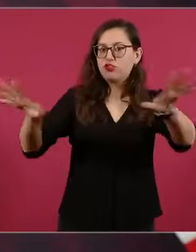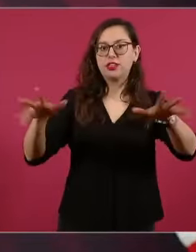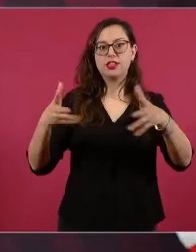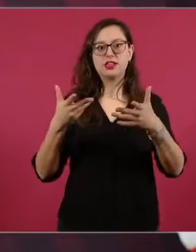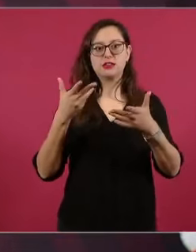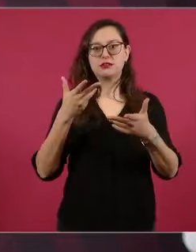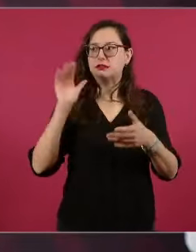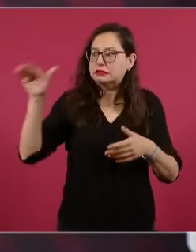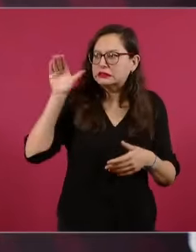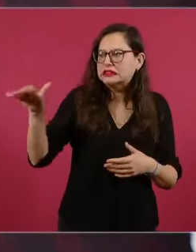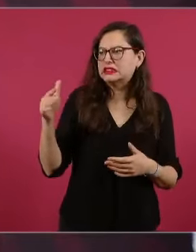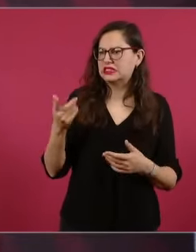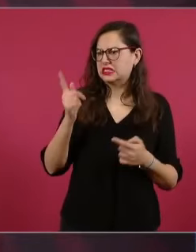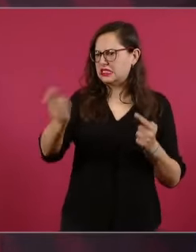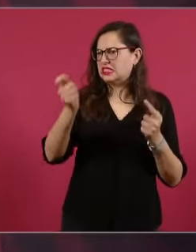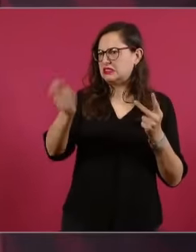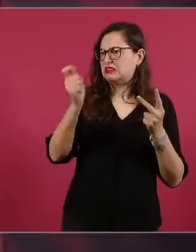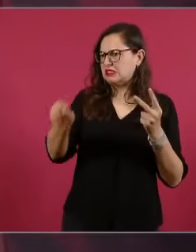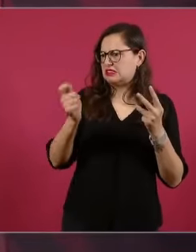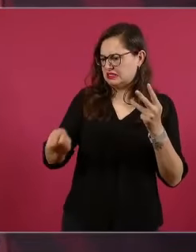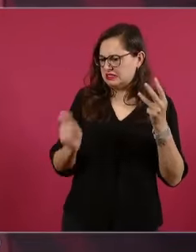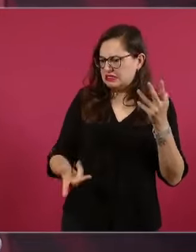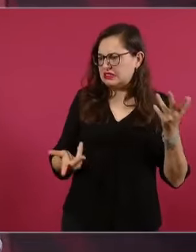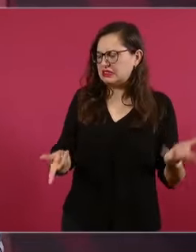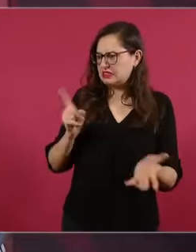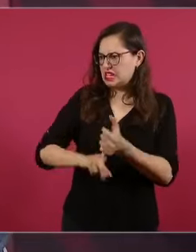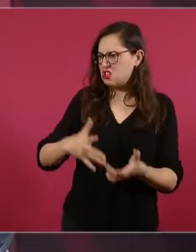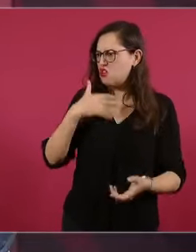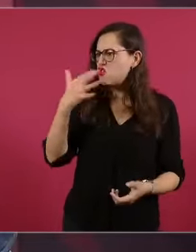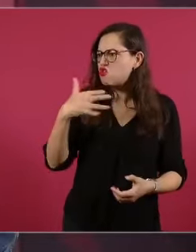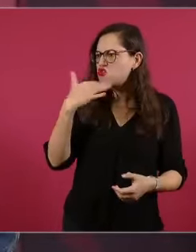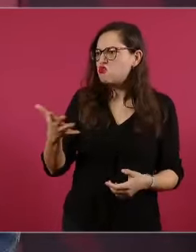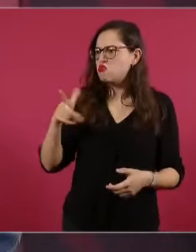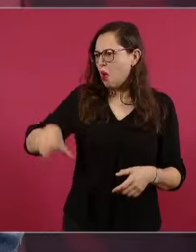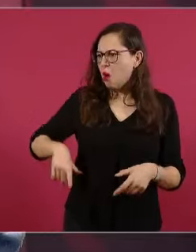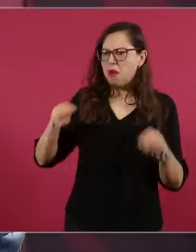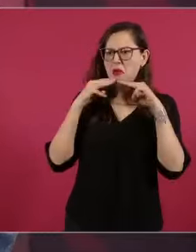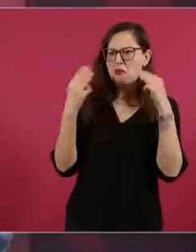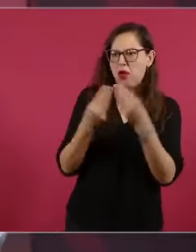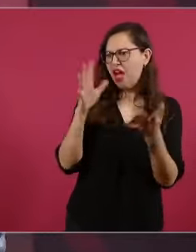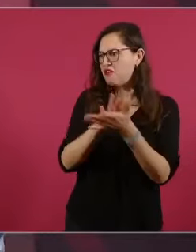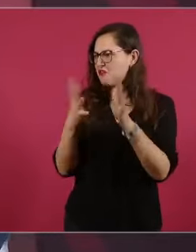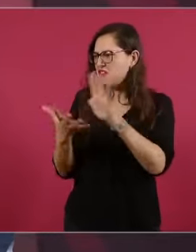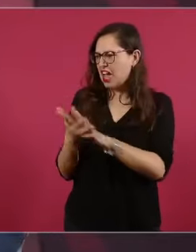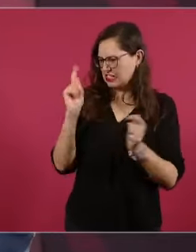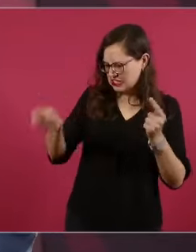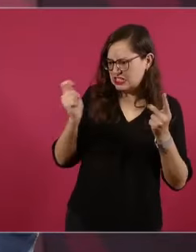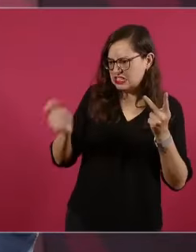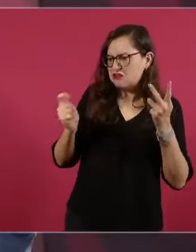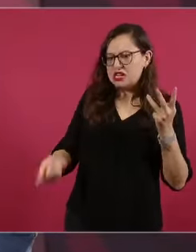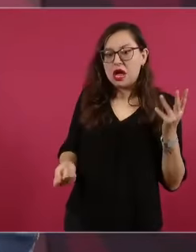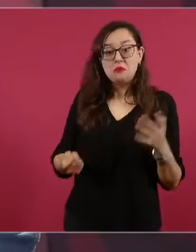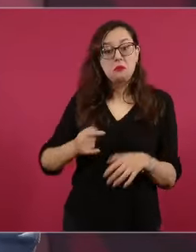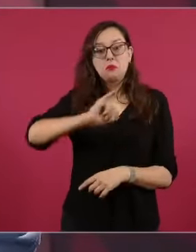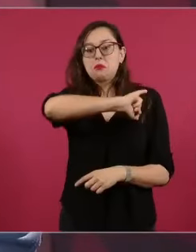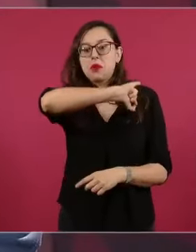cuestionar la corrupción que imperaba, el contubernio entre las autoridades